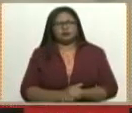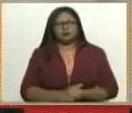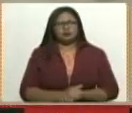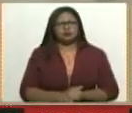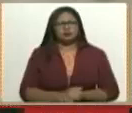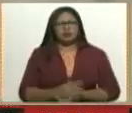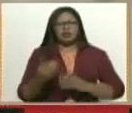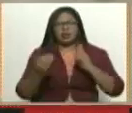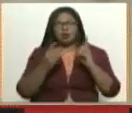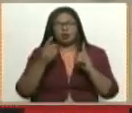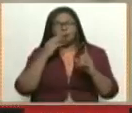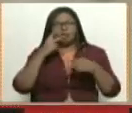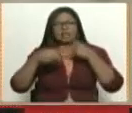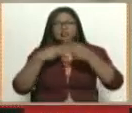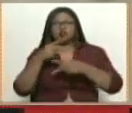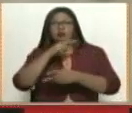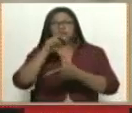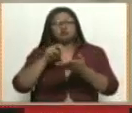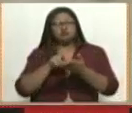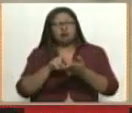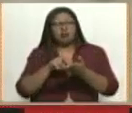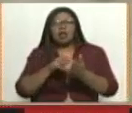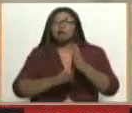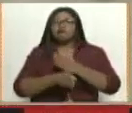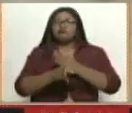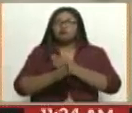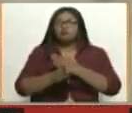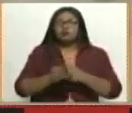el diálogo político nacional ha continuado